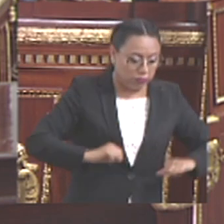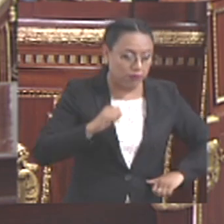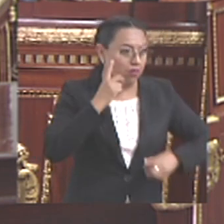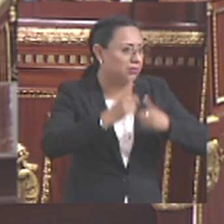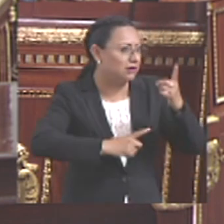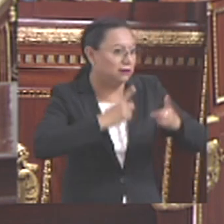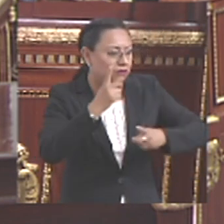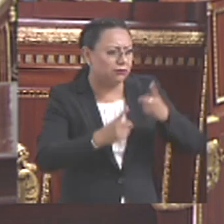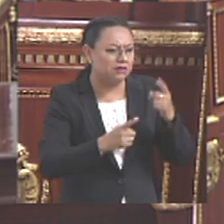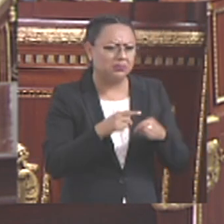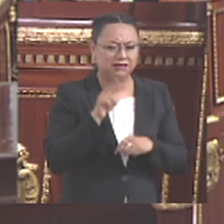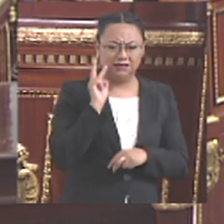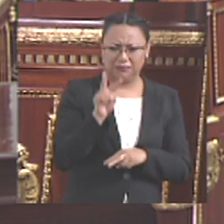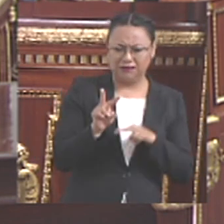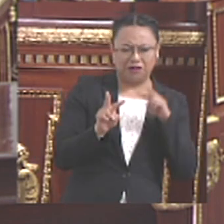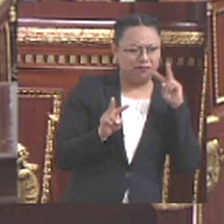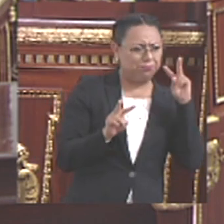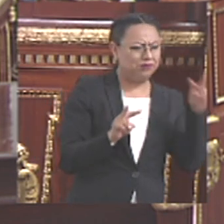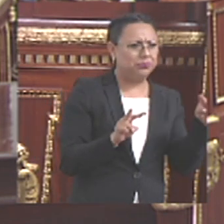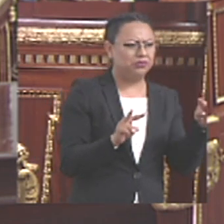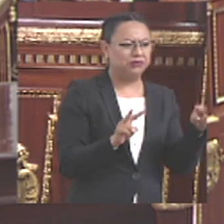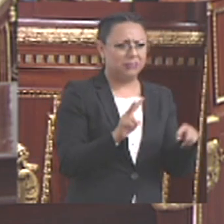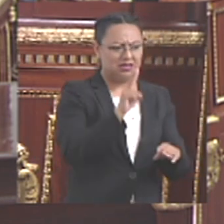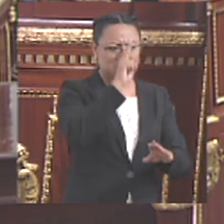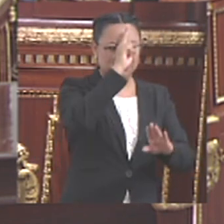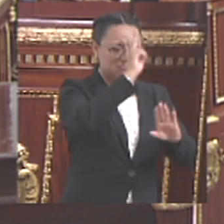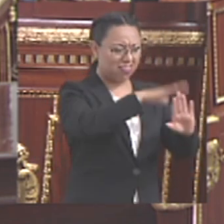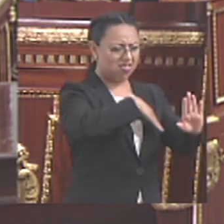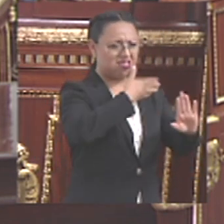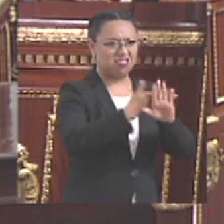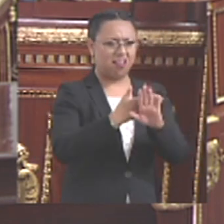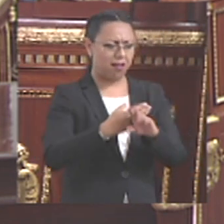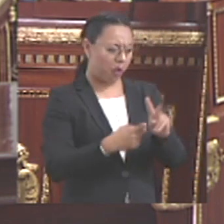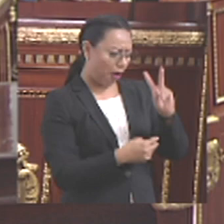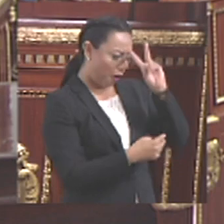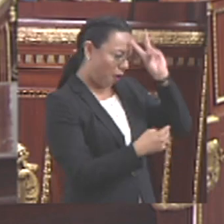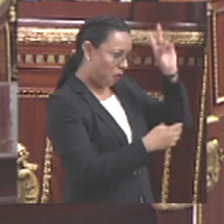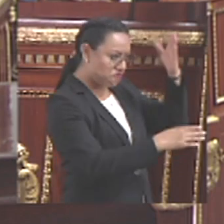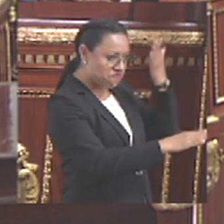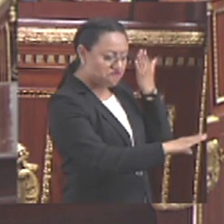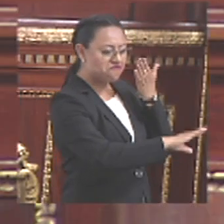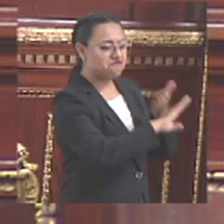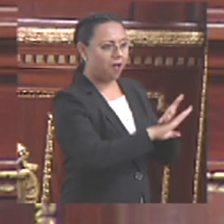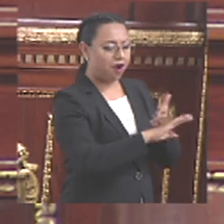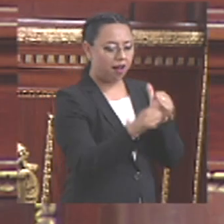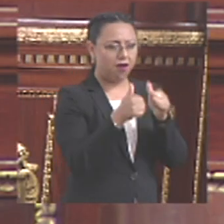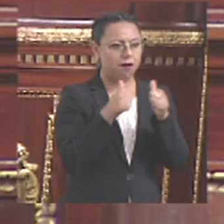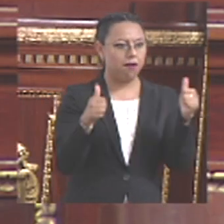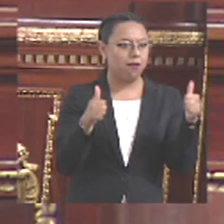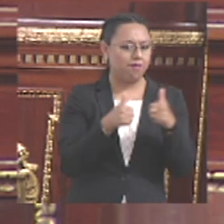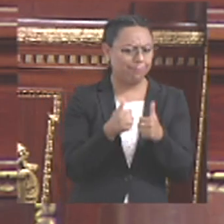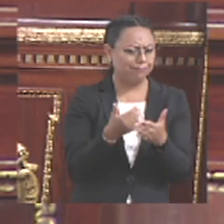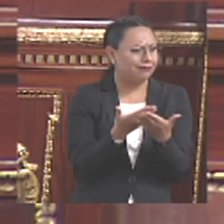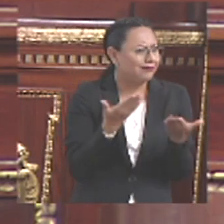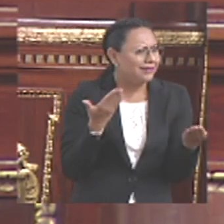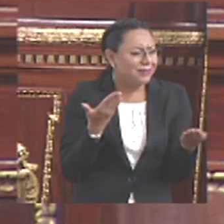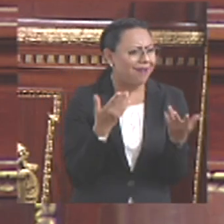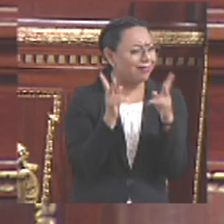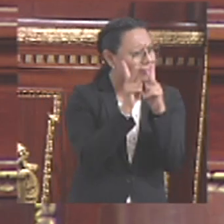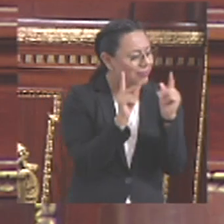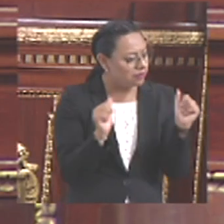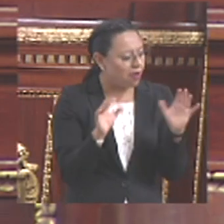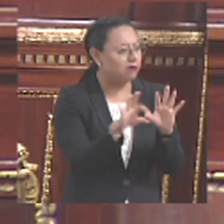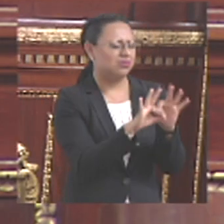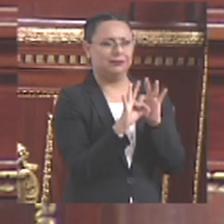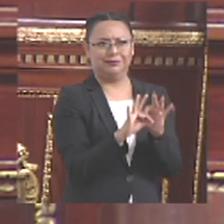violencia entre las y los ciudadanos que antes sabían convivir de manera pacífica.